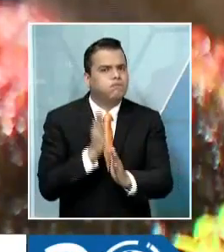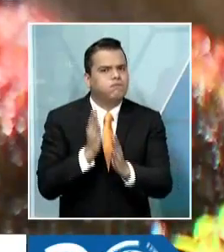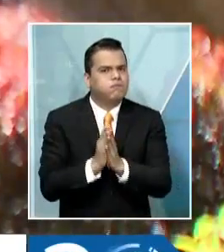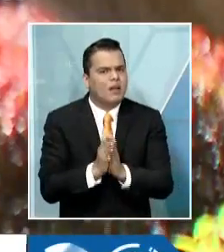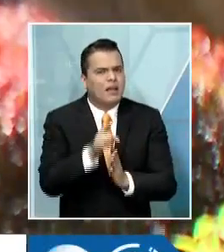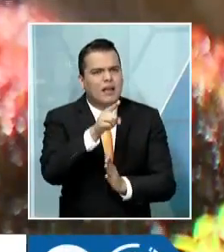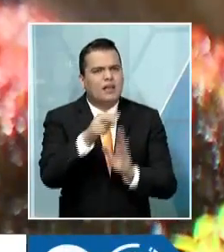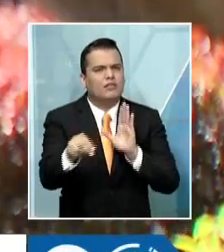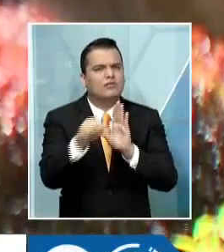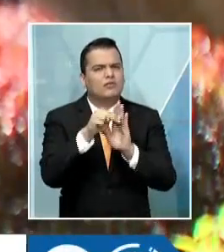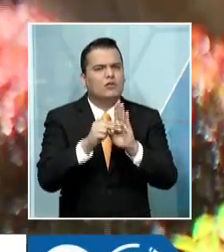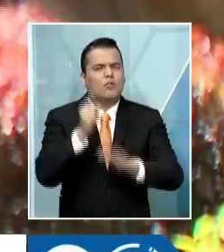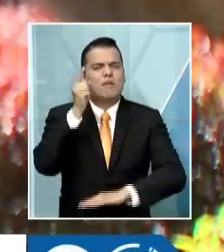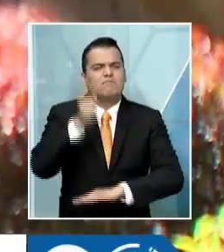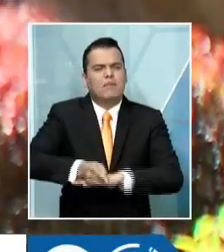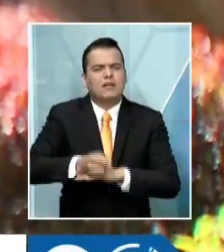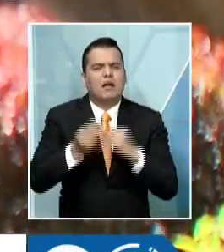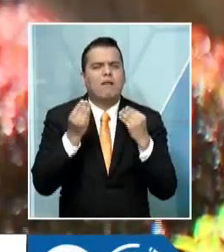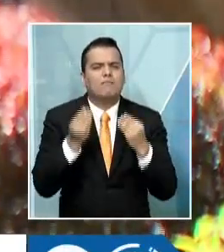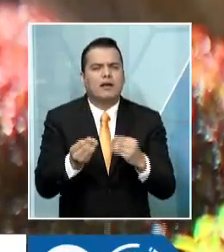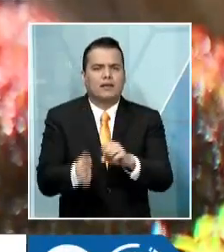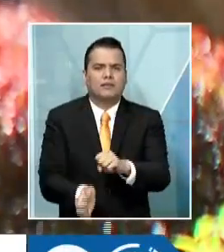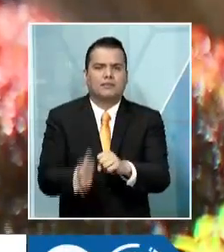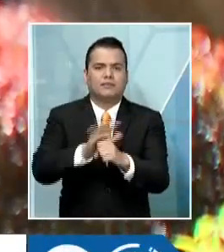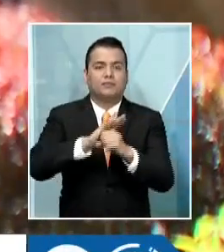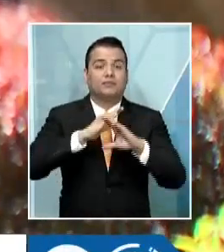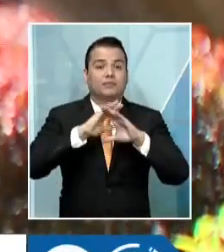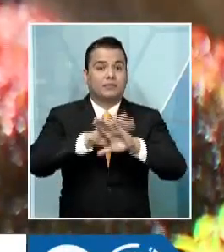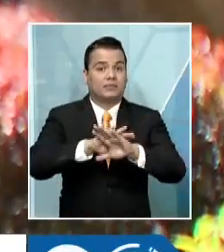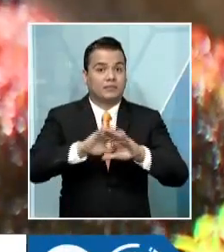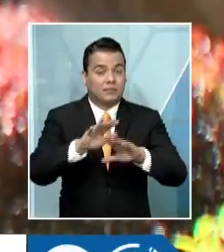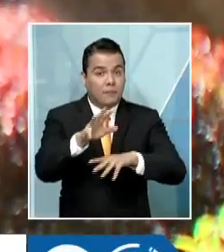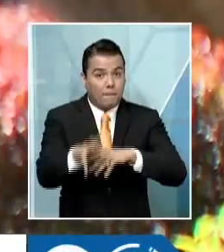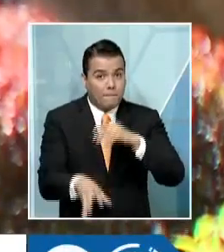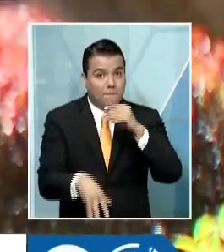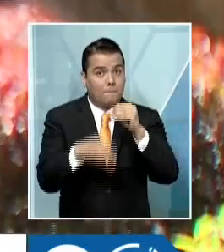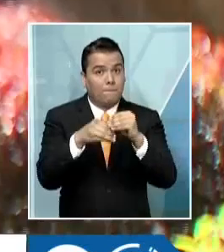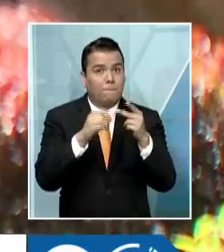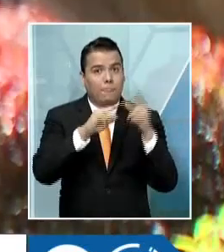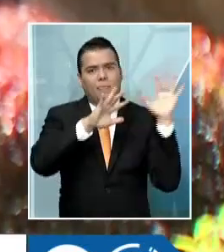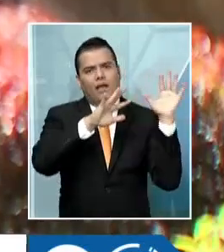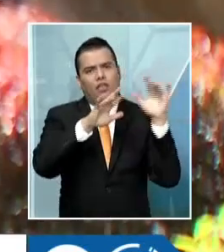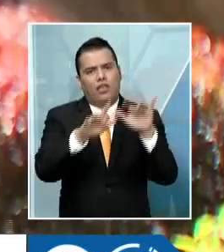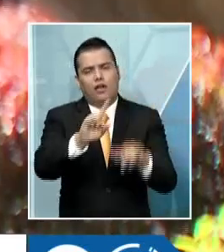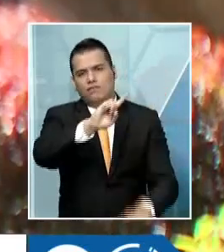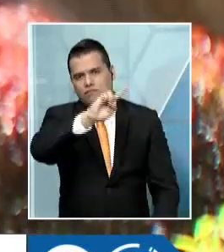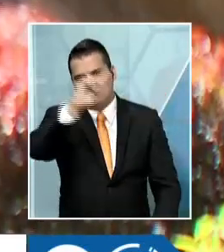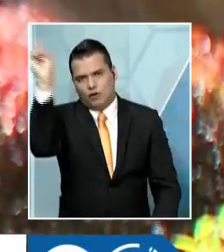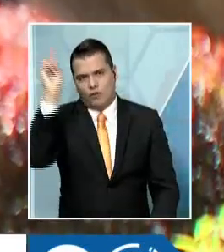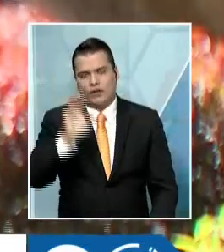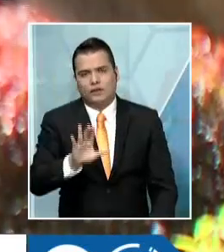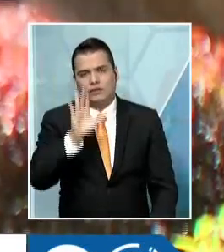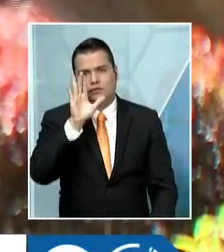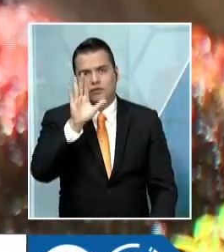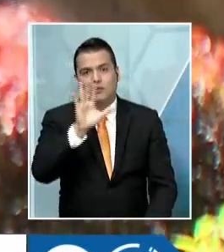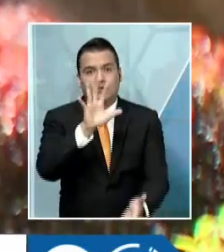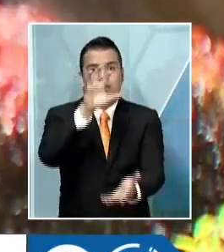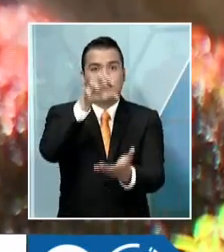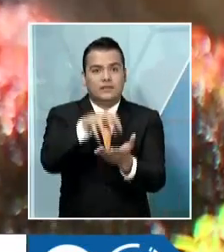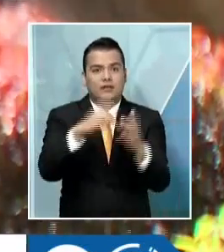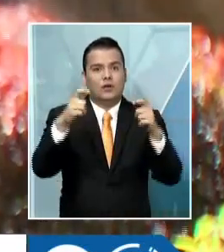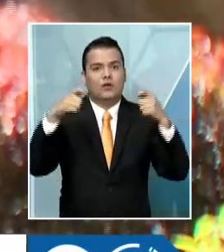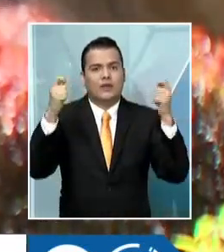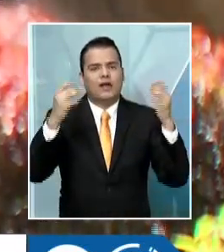máximo la propagación del COVID-19. Han prohibido también los eventos masivos, las aglomeraciones en centros comerciales